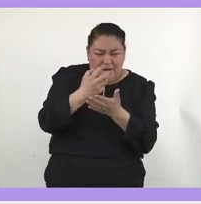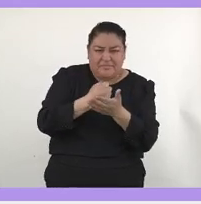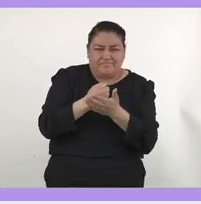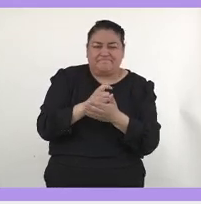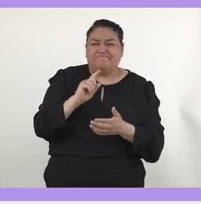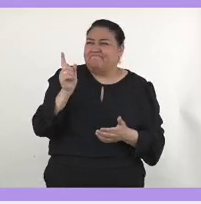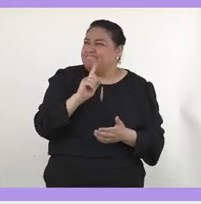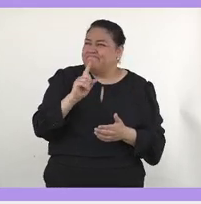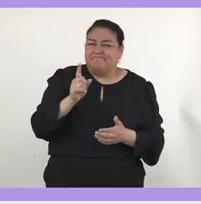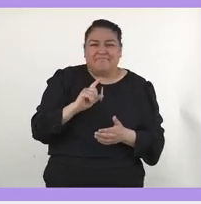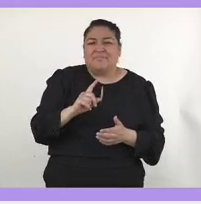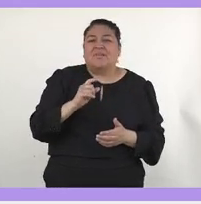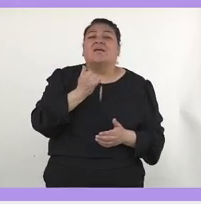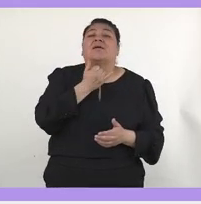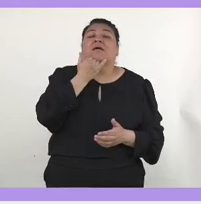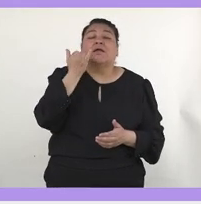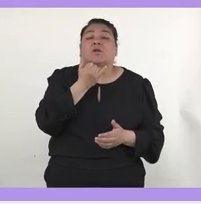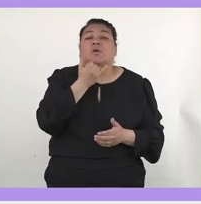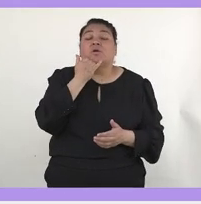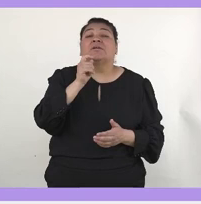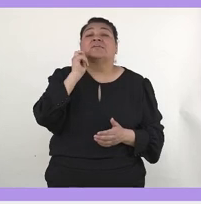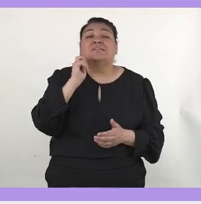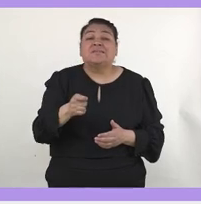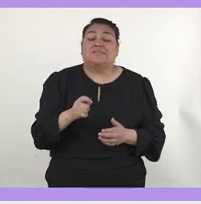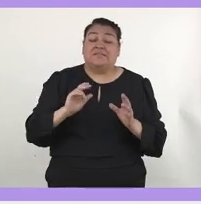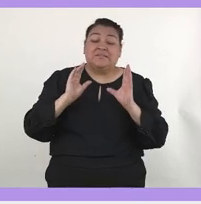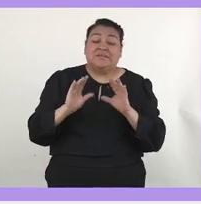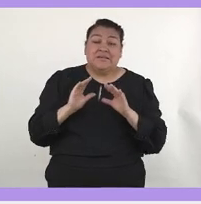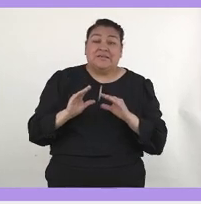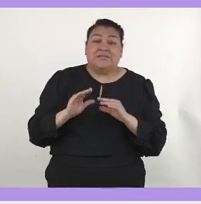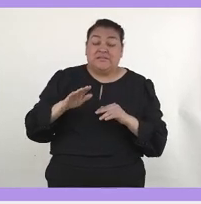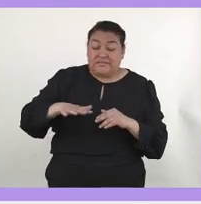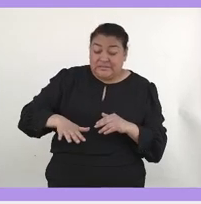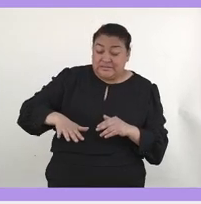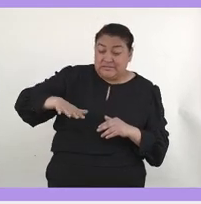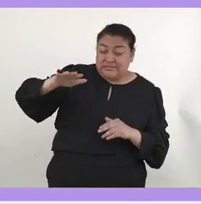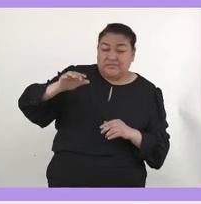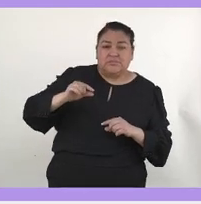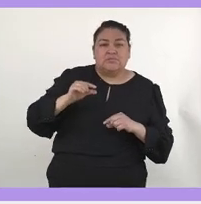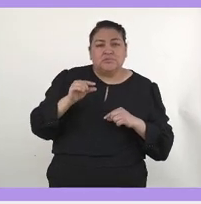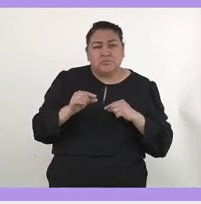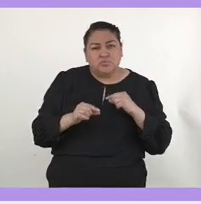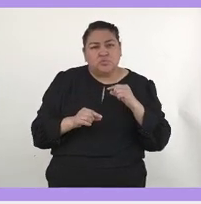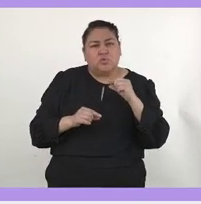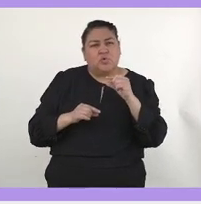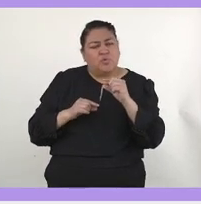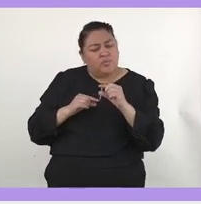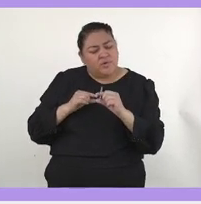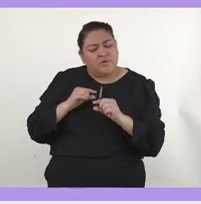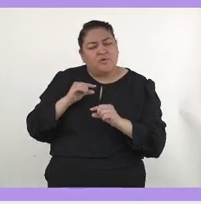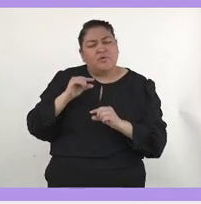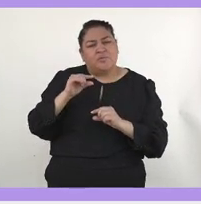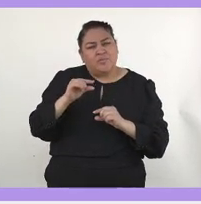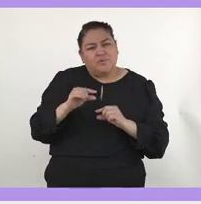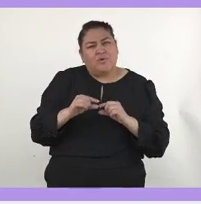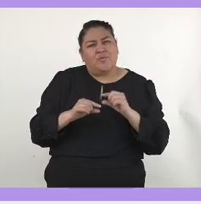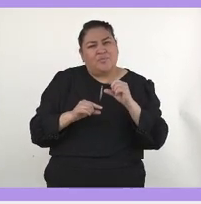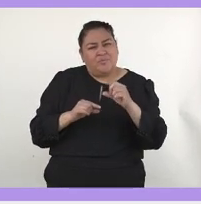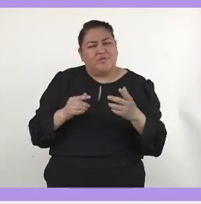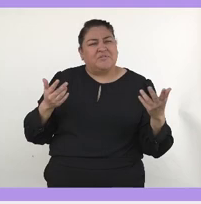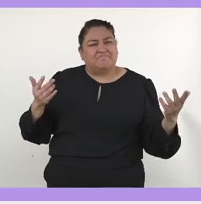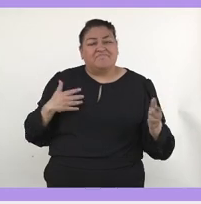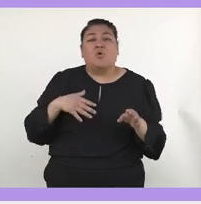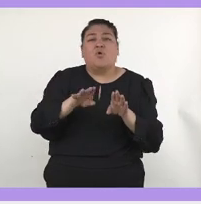que la construcción de este espacio pues está todavía en proceso Cómo cómo llevar ese